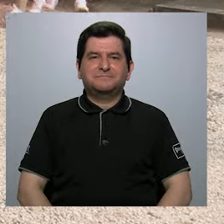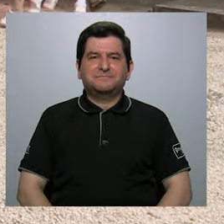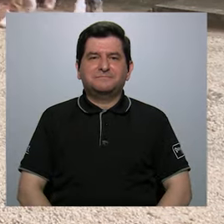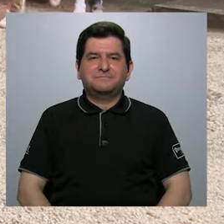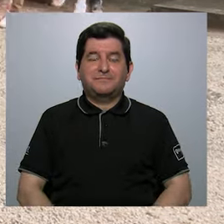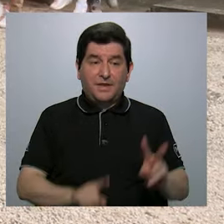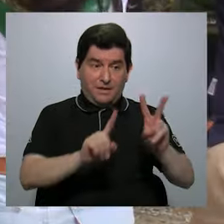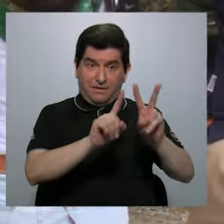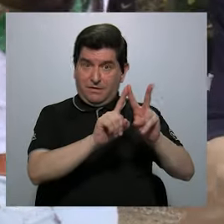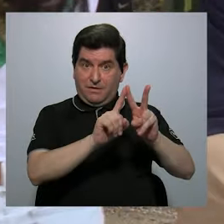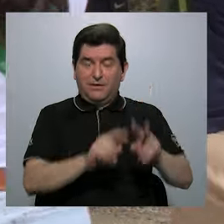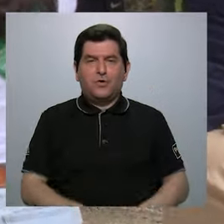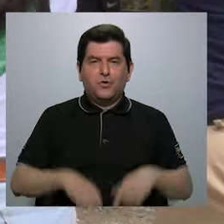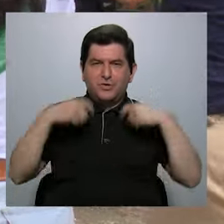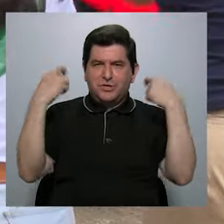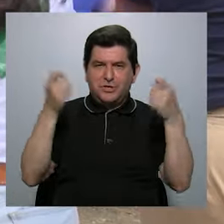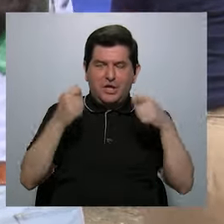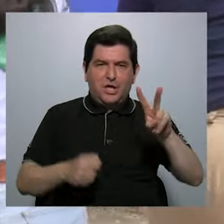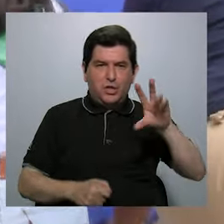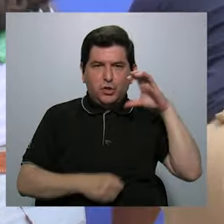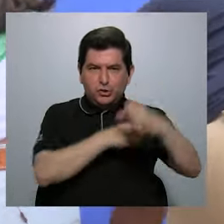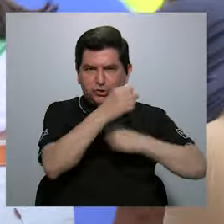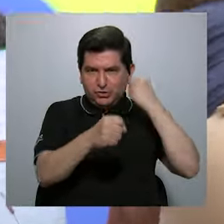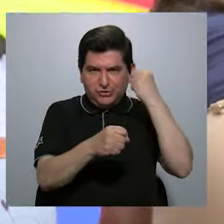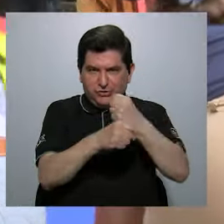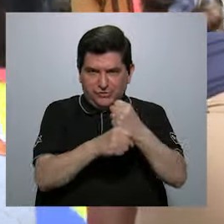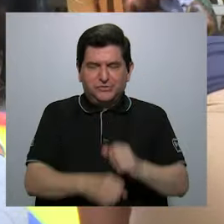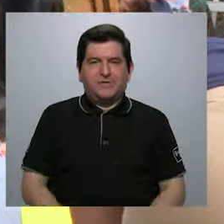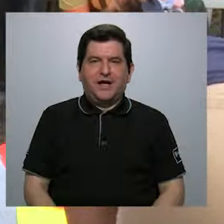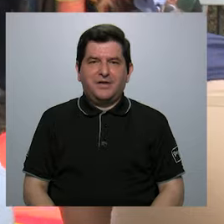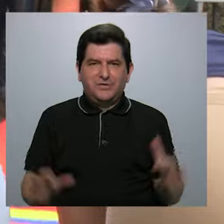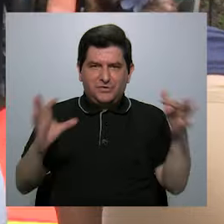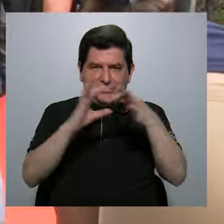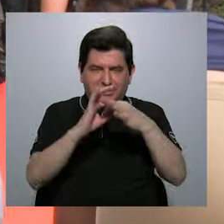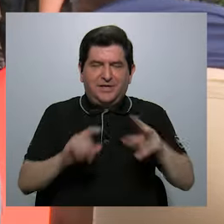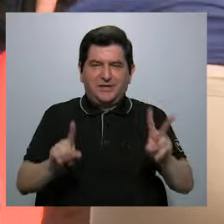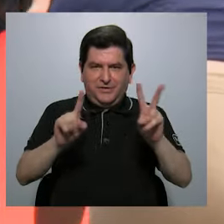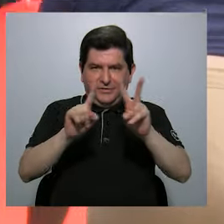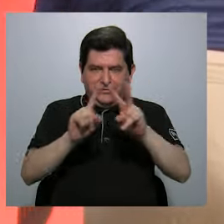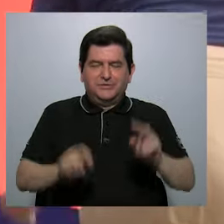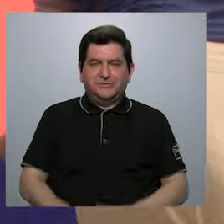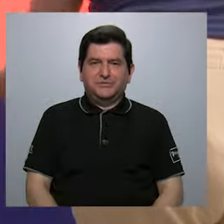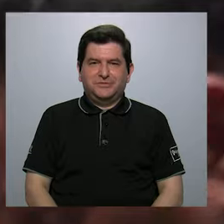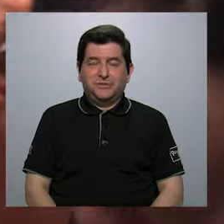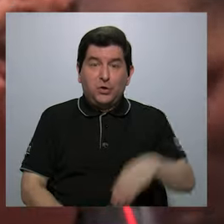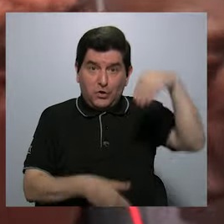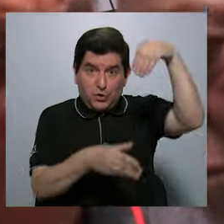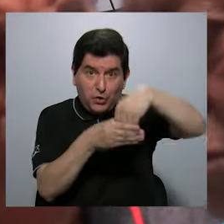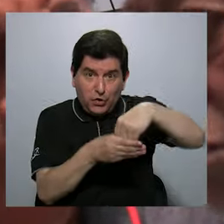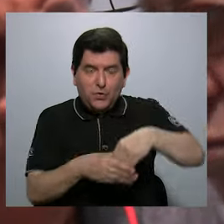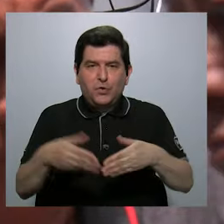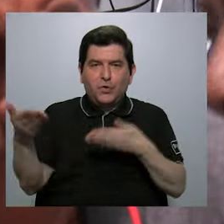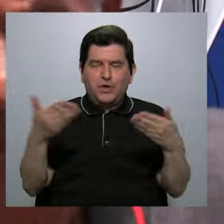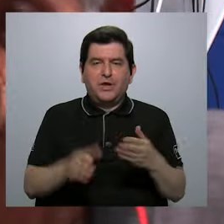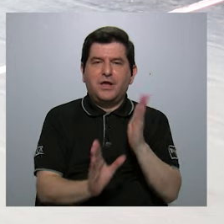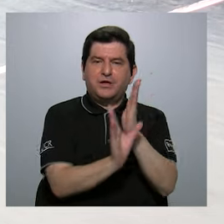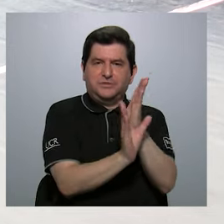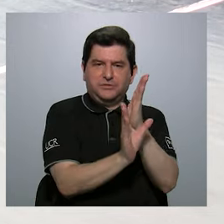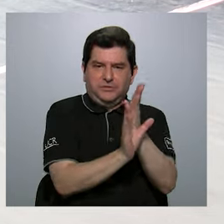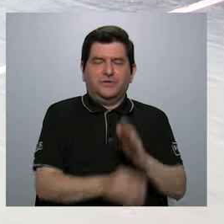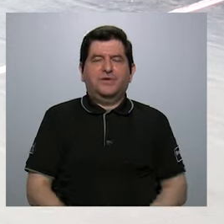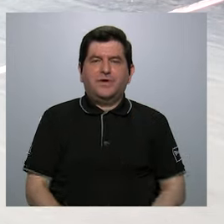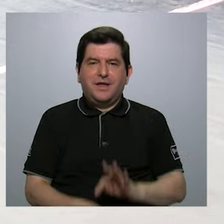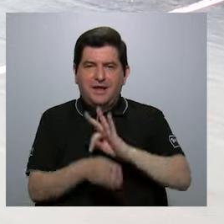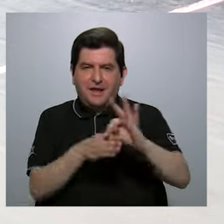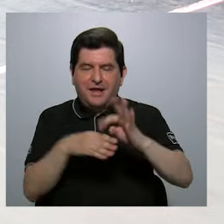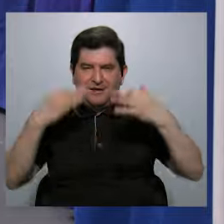En Nicoya, la celebración de los 200 años de la anexión del partido de Nicoya incluyó servicios de psicología,